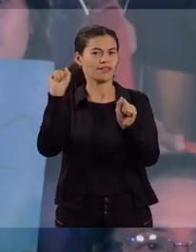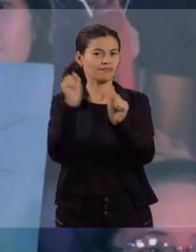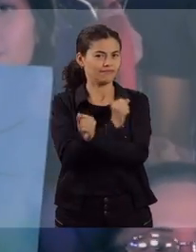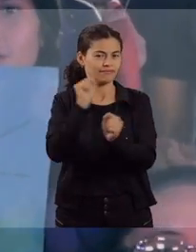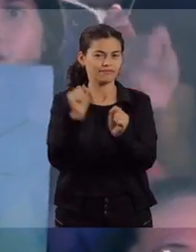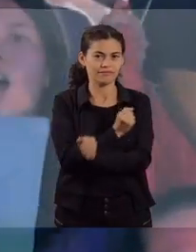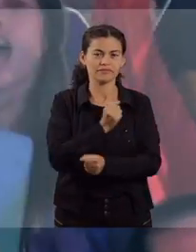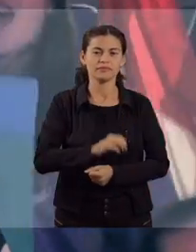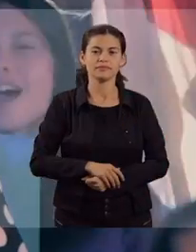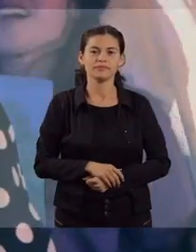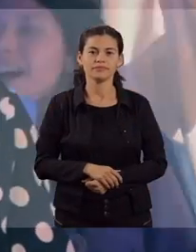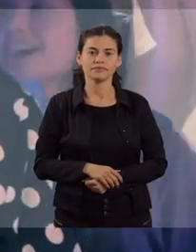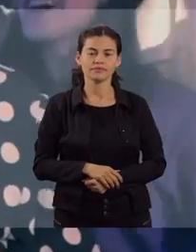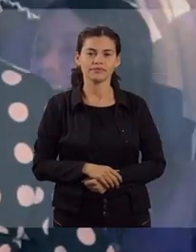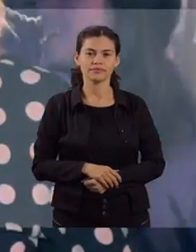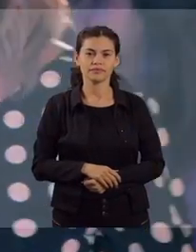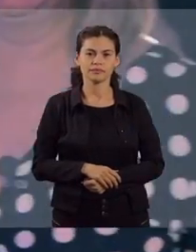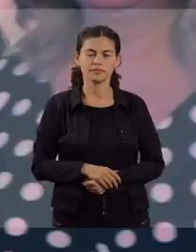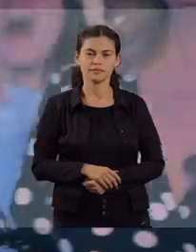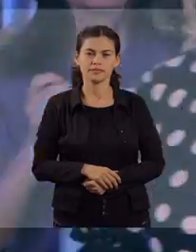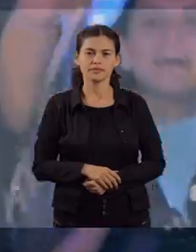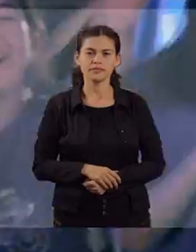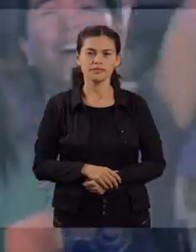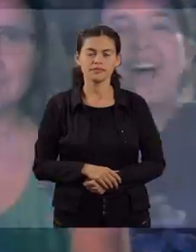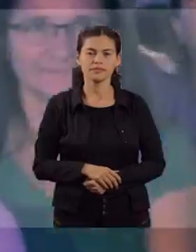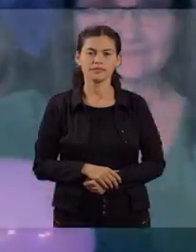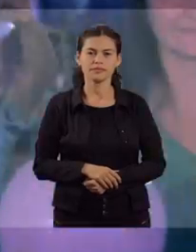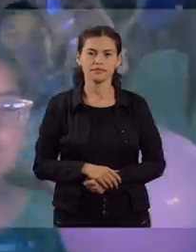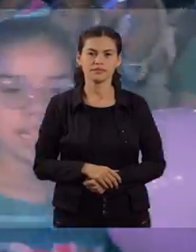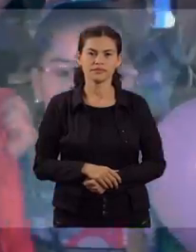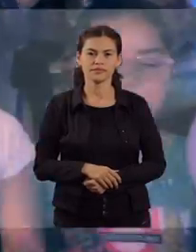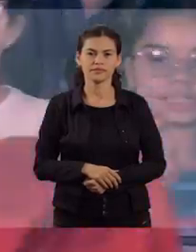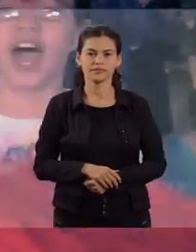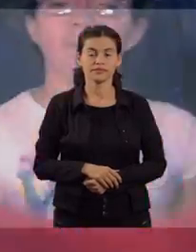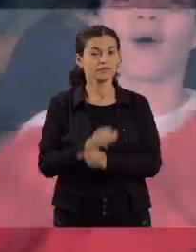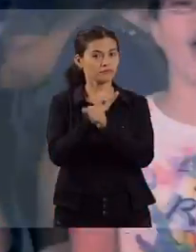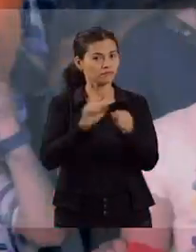nada es imposible.